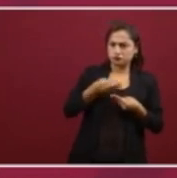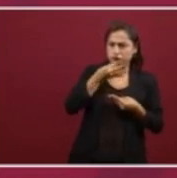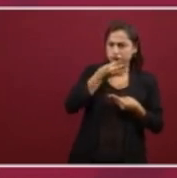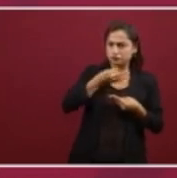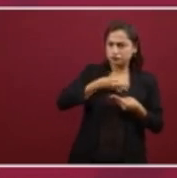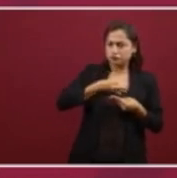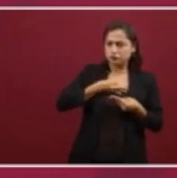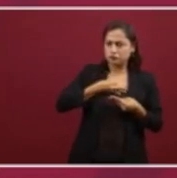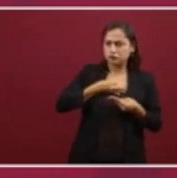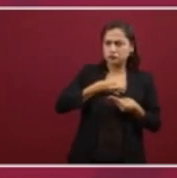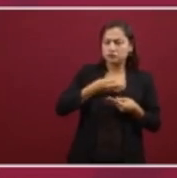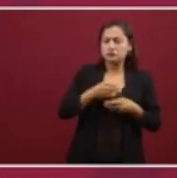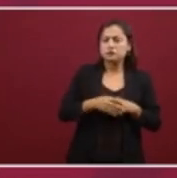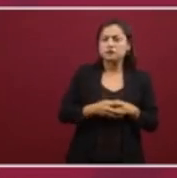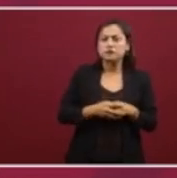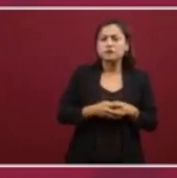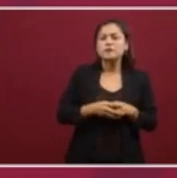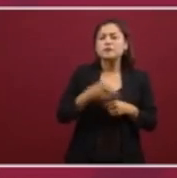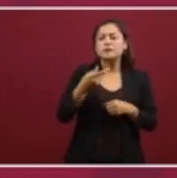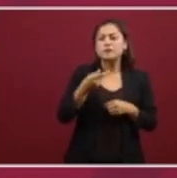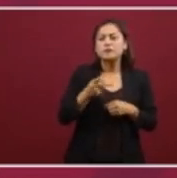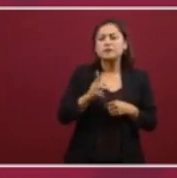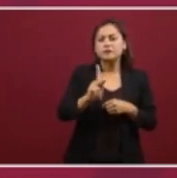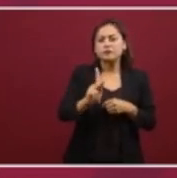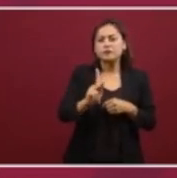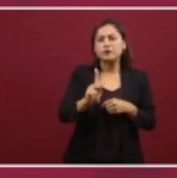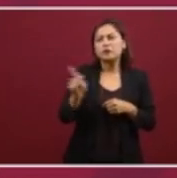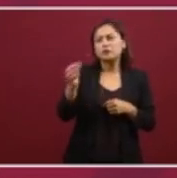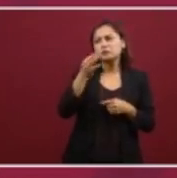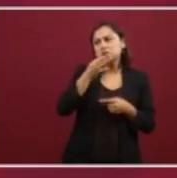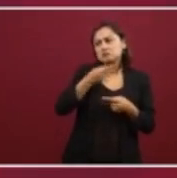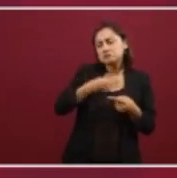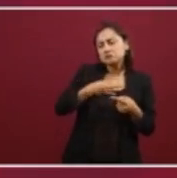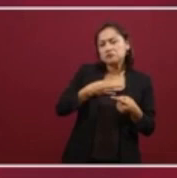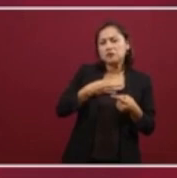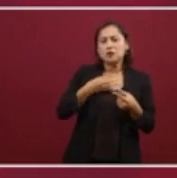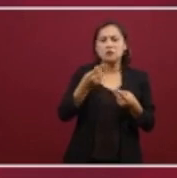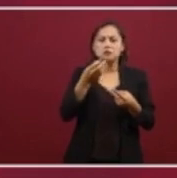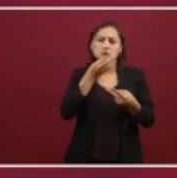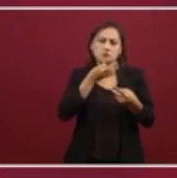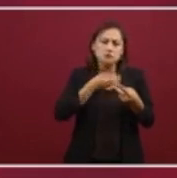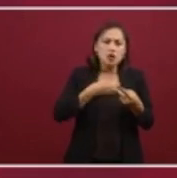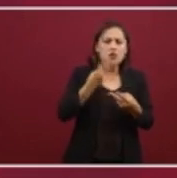pues una vez, dos veces al día,